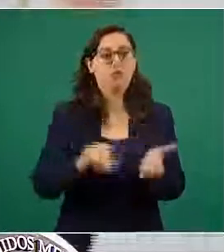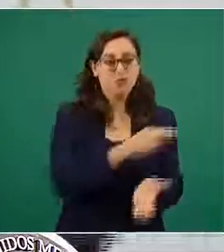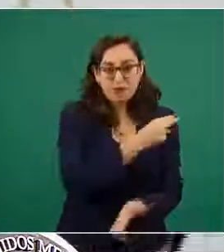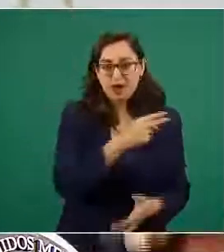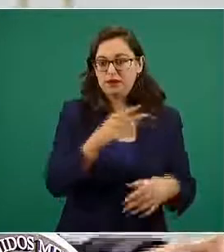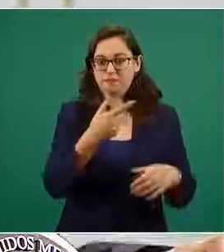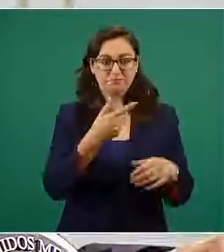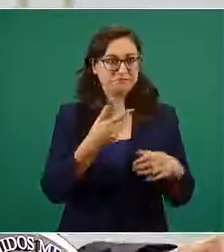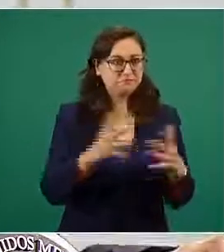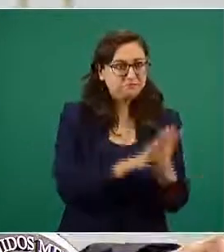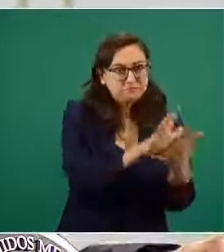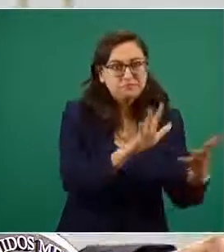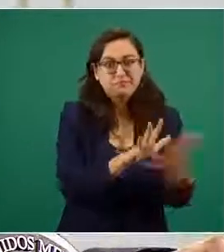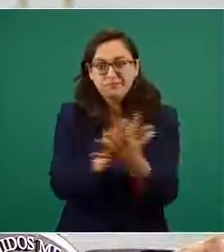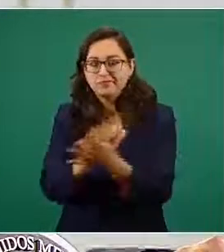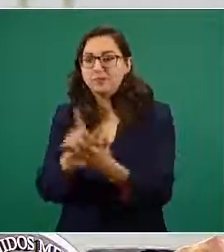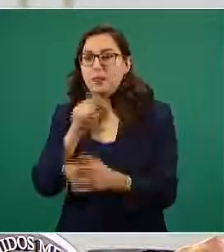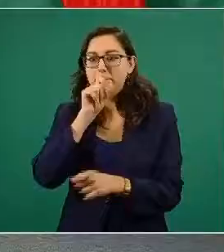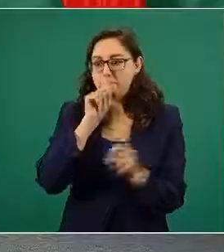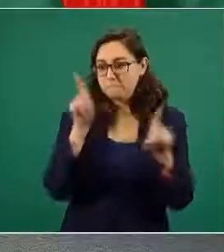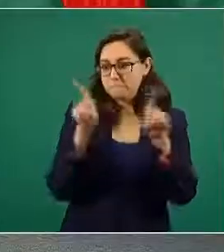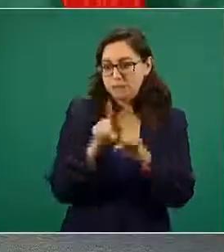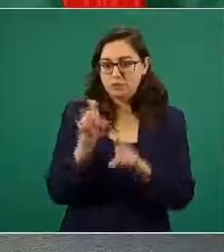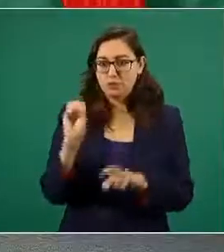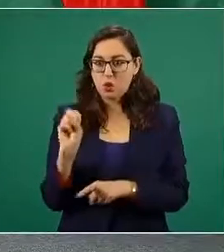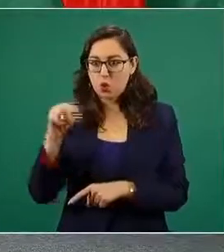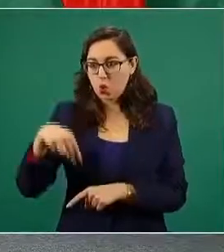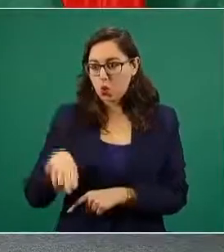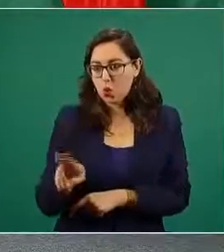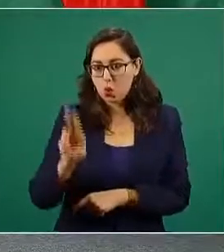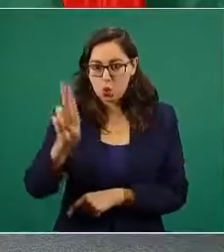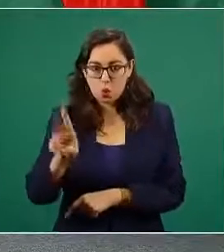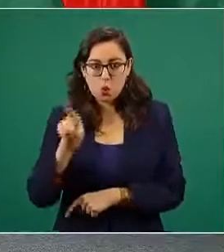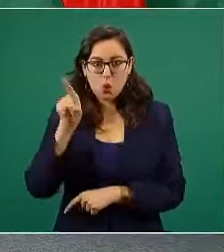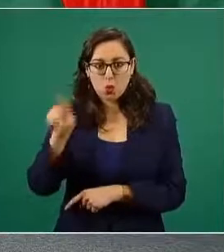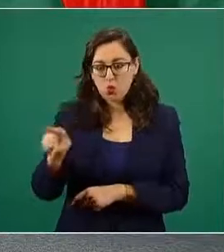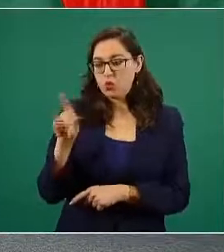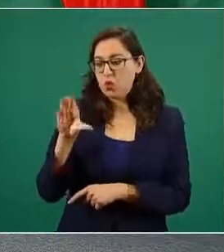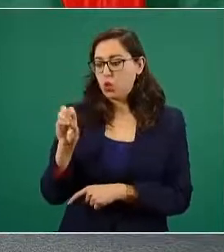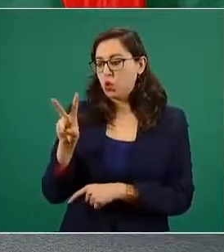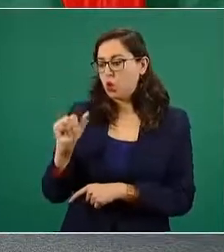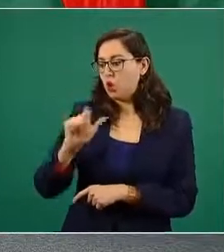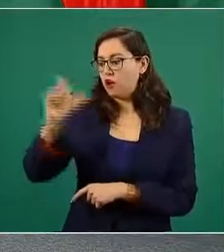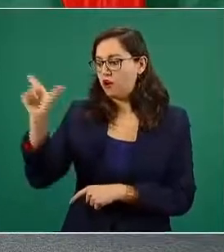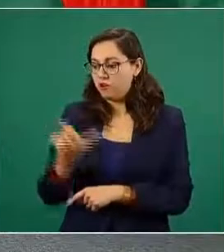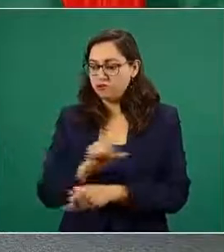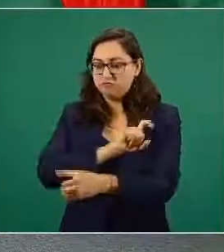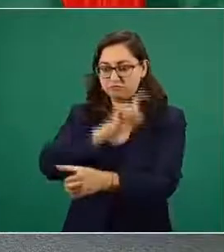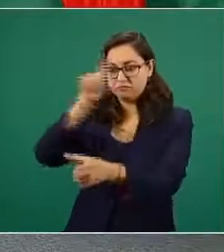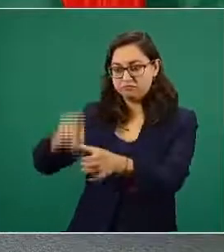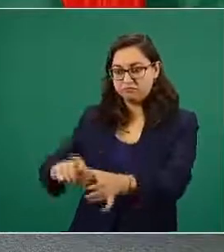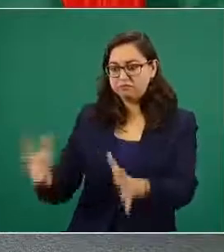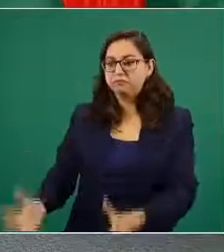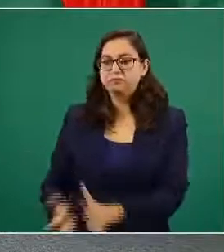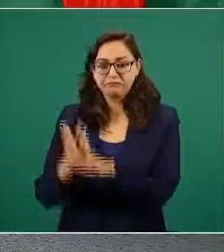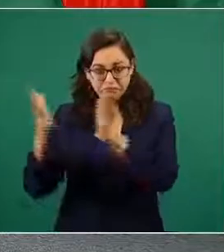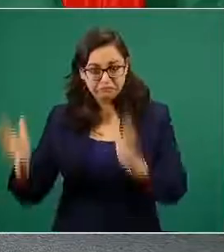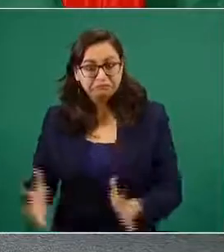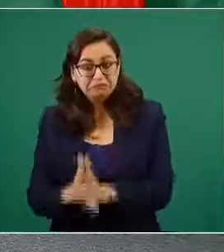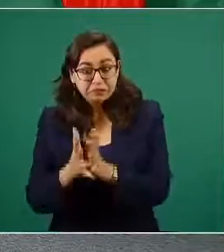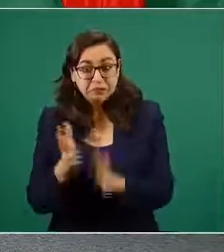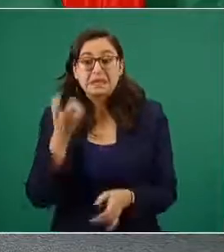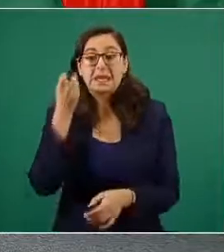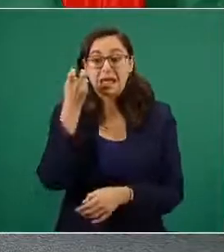de participar también en el mecanismo solidario que estableció la Organización Mundial de la Salud, el mecanismo COVAX,